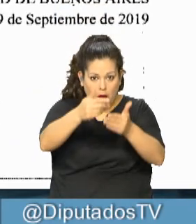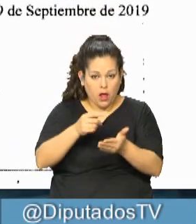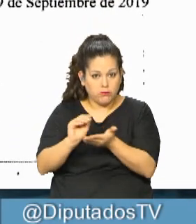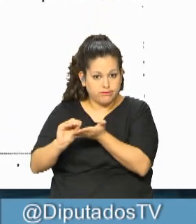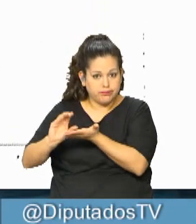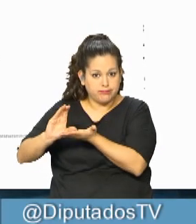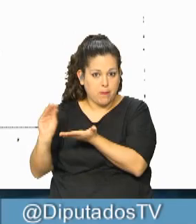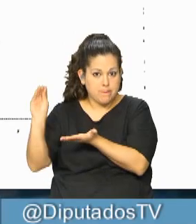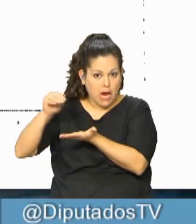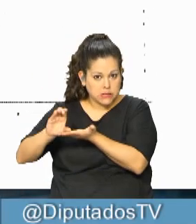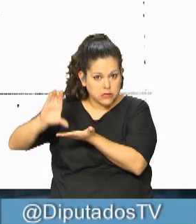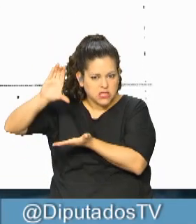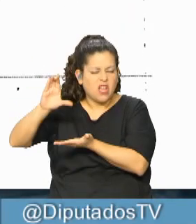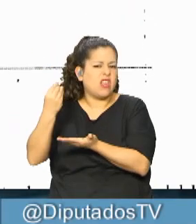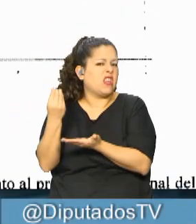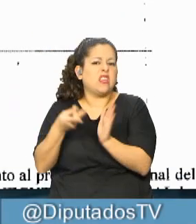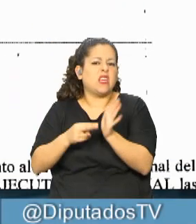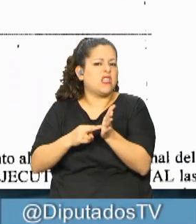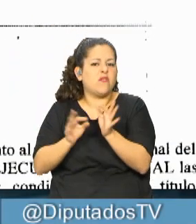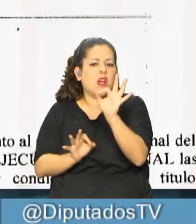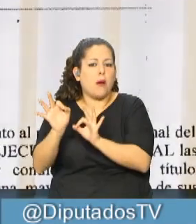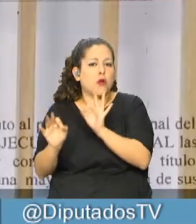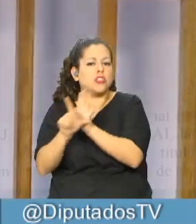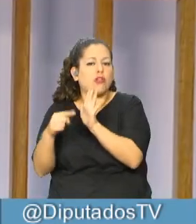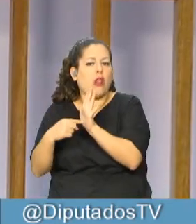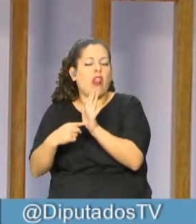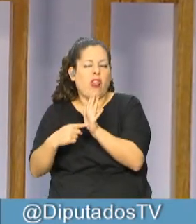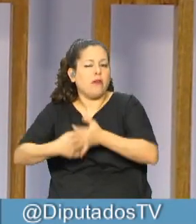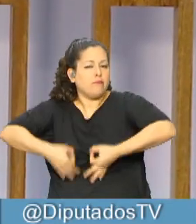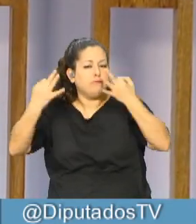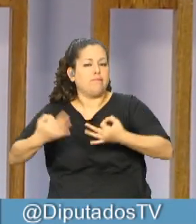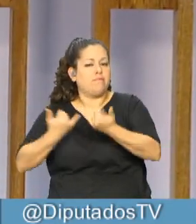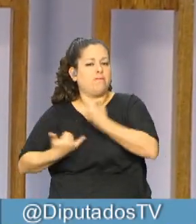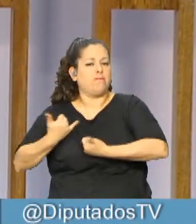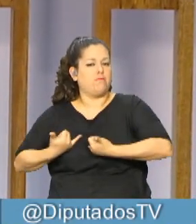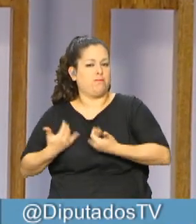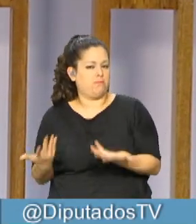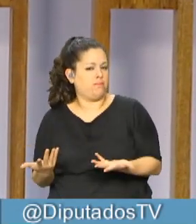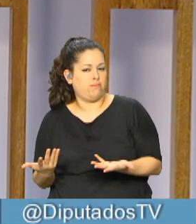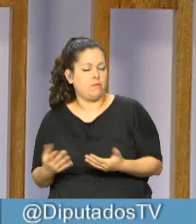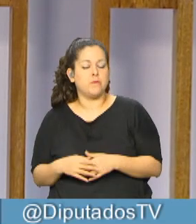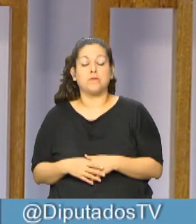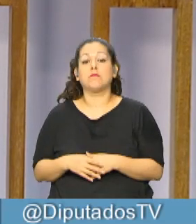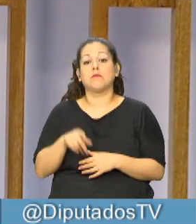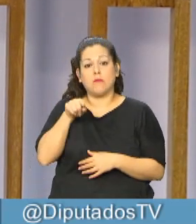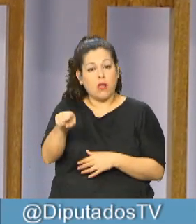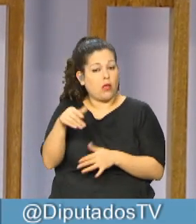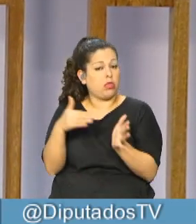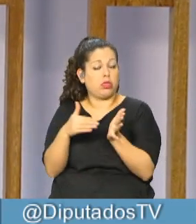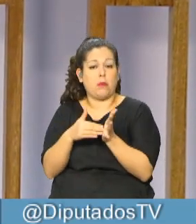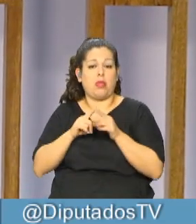los títulos. ¿Qué es lo que trae en la letra chica este proyecto? Digo, lo de la letra chica va a definirse en la discusión política en el Congreso, en todo